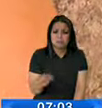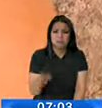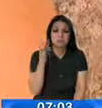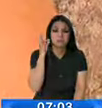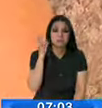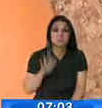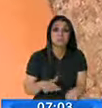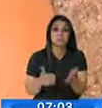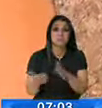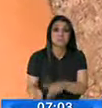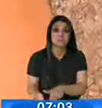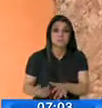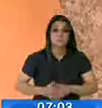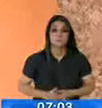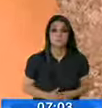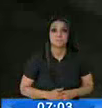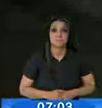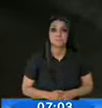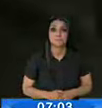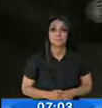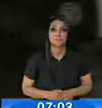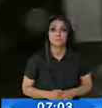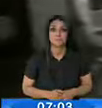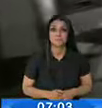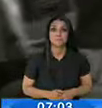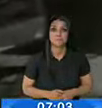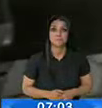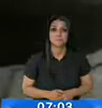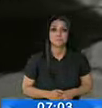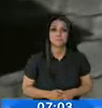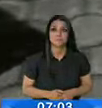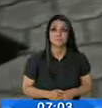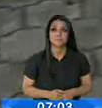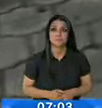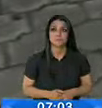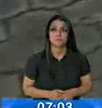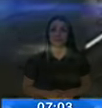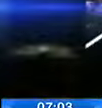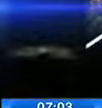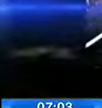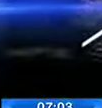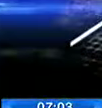segundos a quien le trajo a este mundo. En Quito informó Iván Casamen.